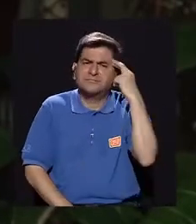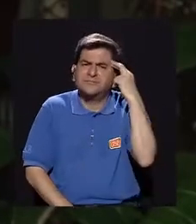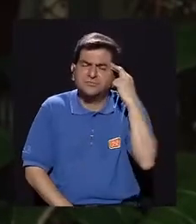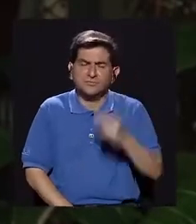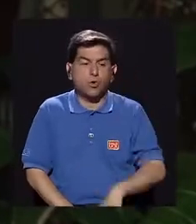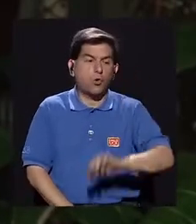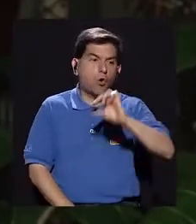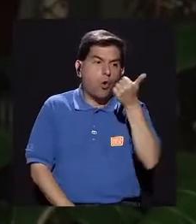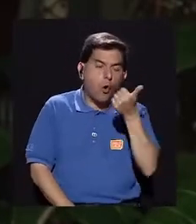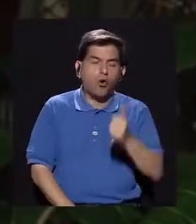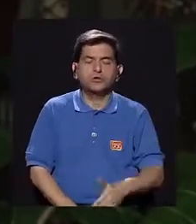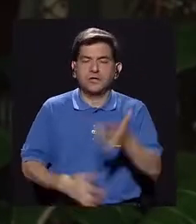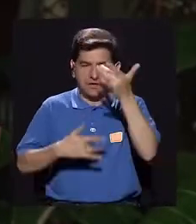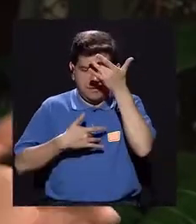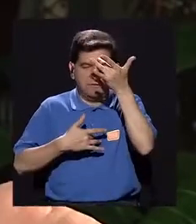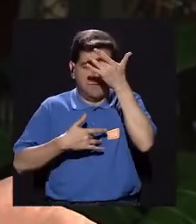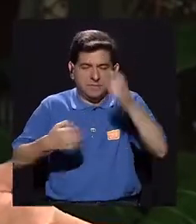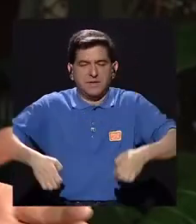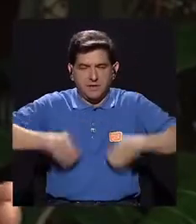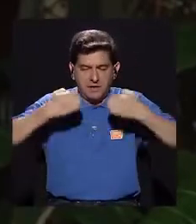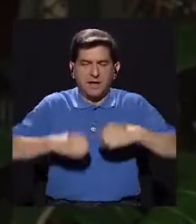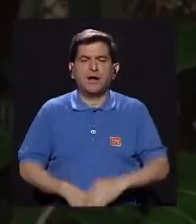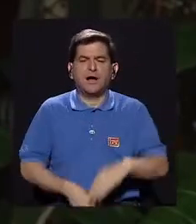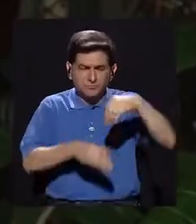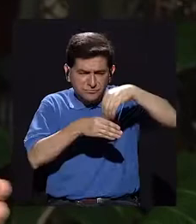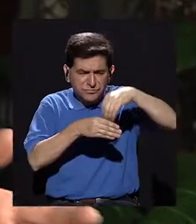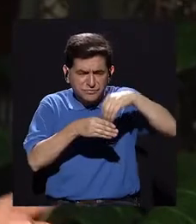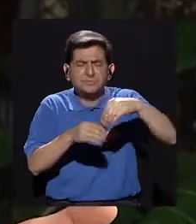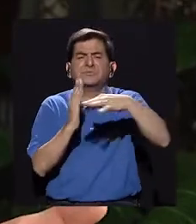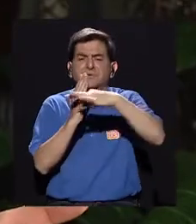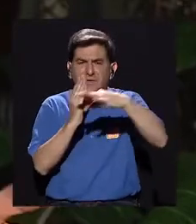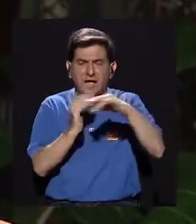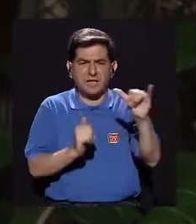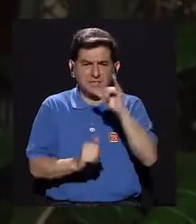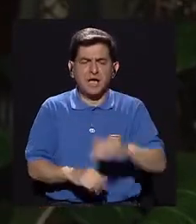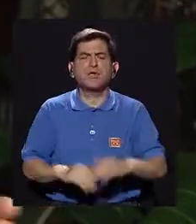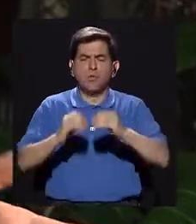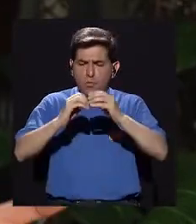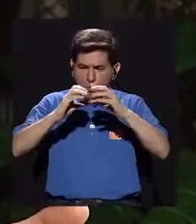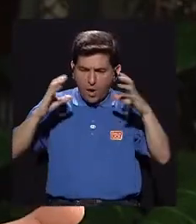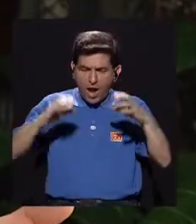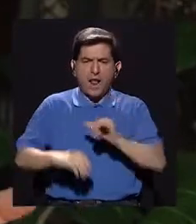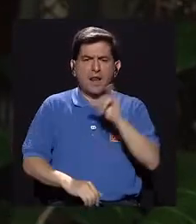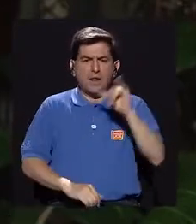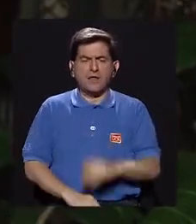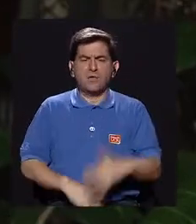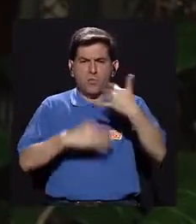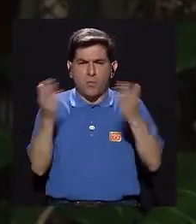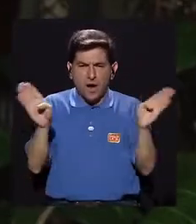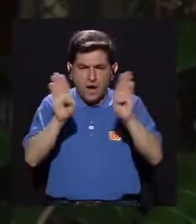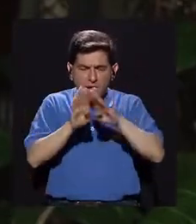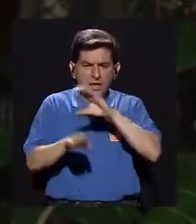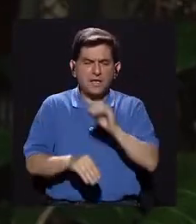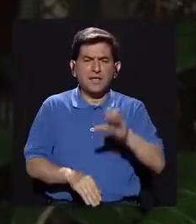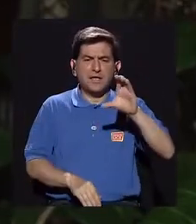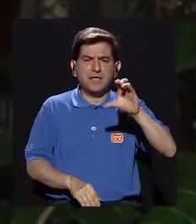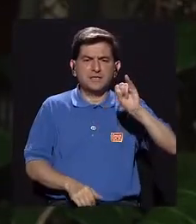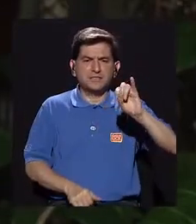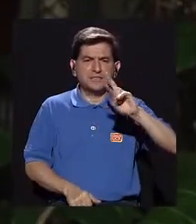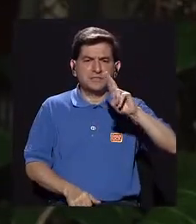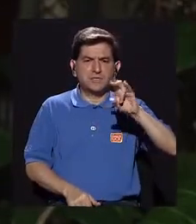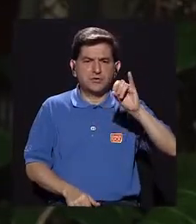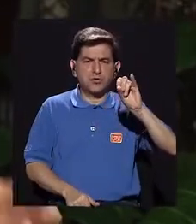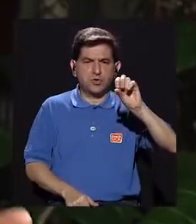por qué? Porque hay otra entidad, otra enfermedad, donde se acumula grasa en el hígado, que también lleva a inflamación, a fibrosis y a